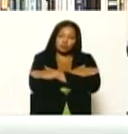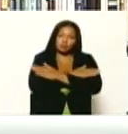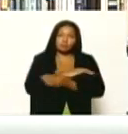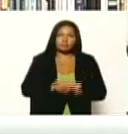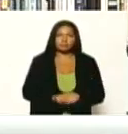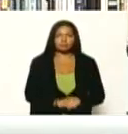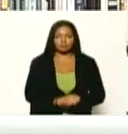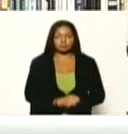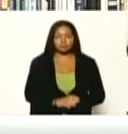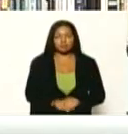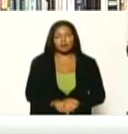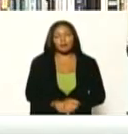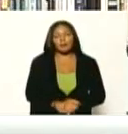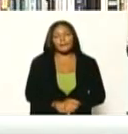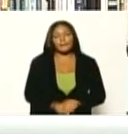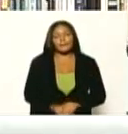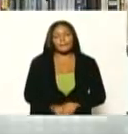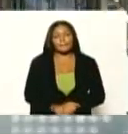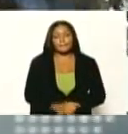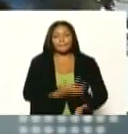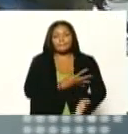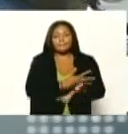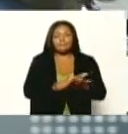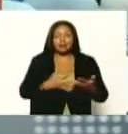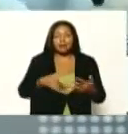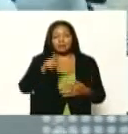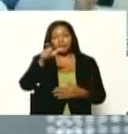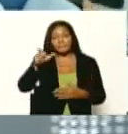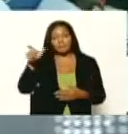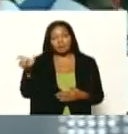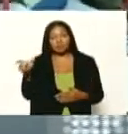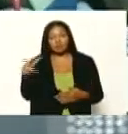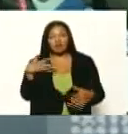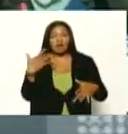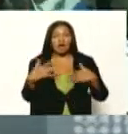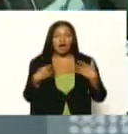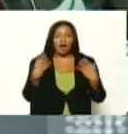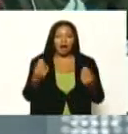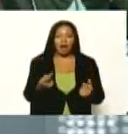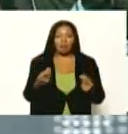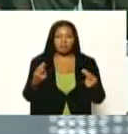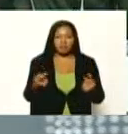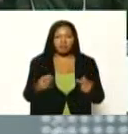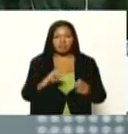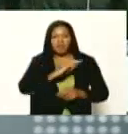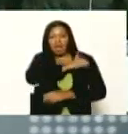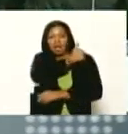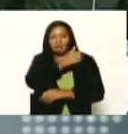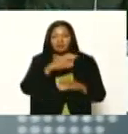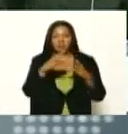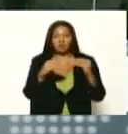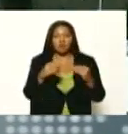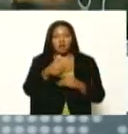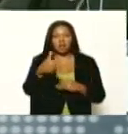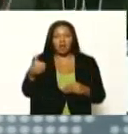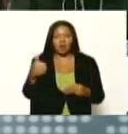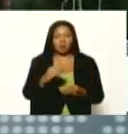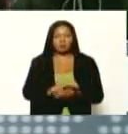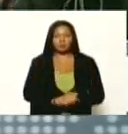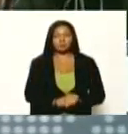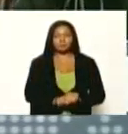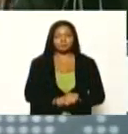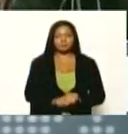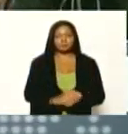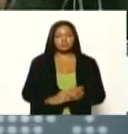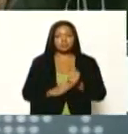los miles de militantes, activistas, jefas, jefes,